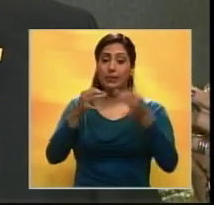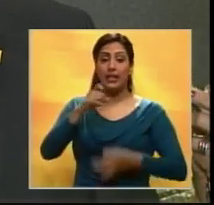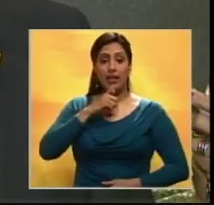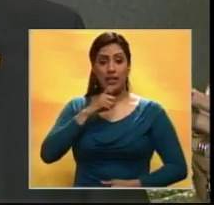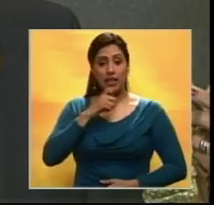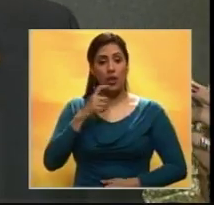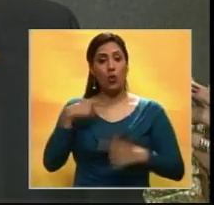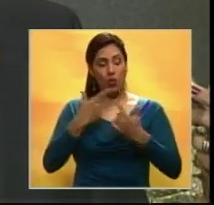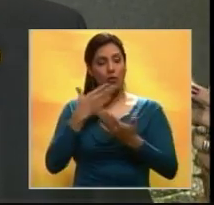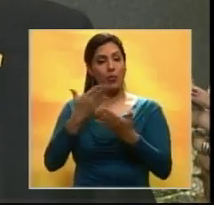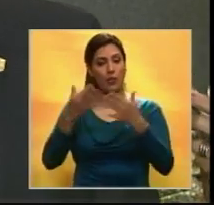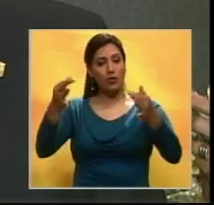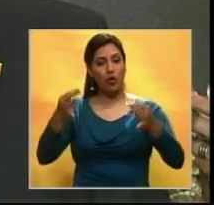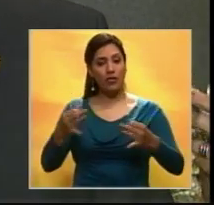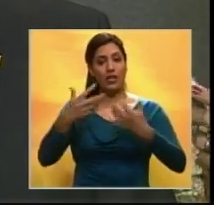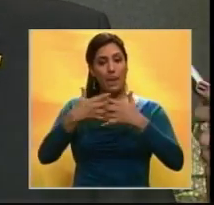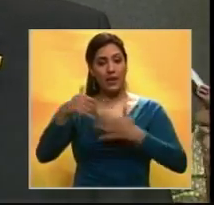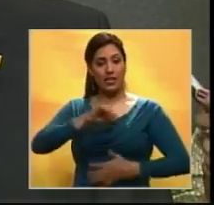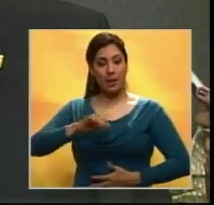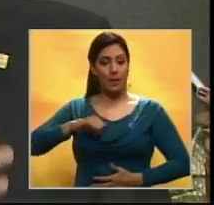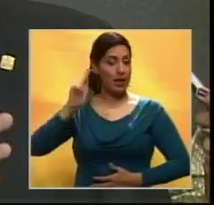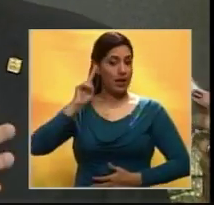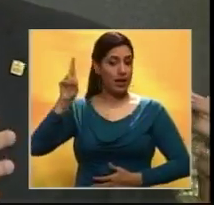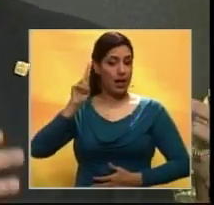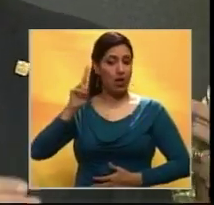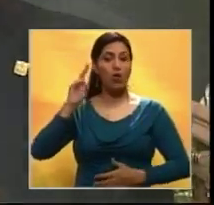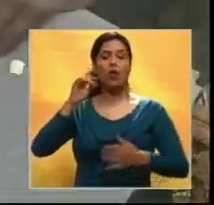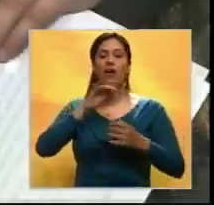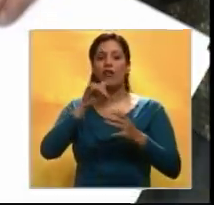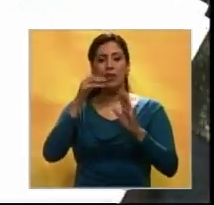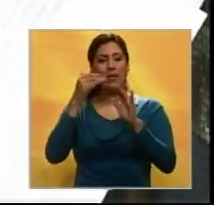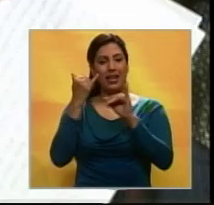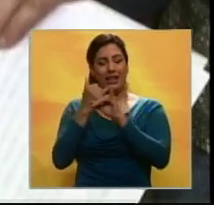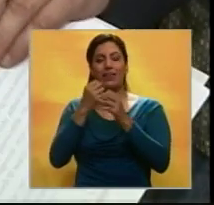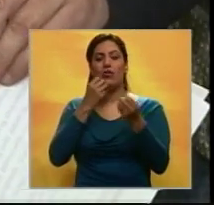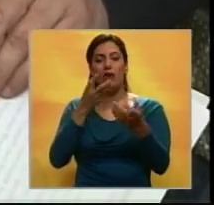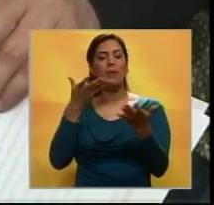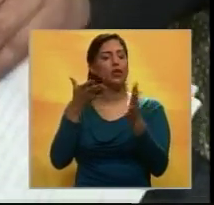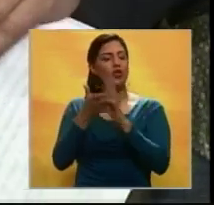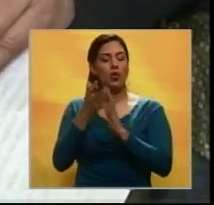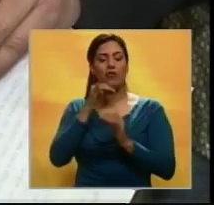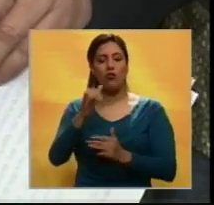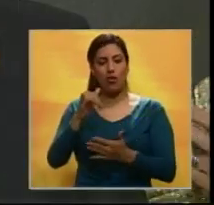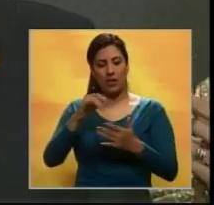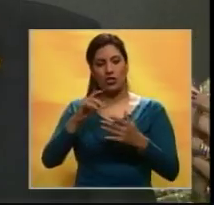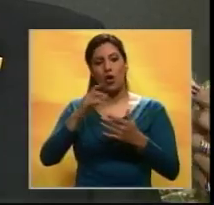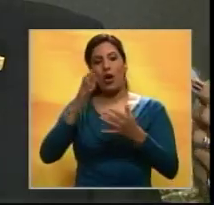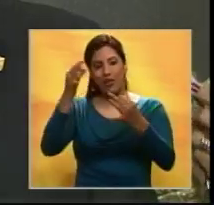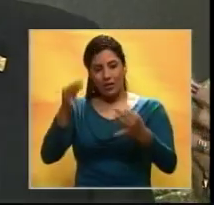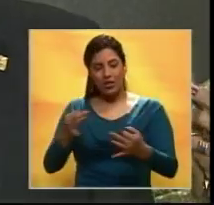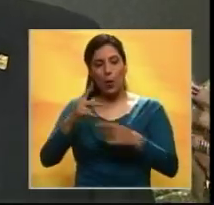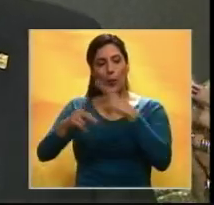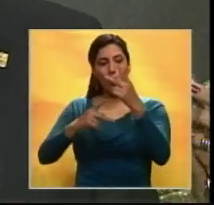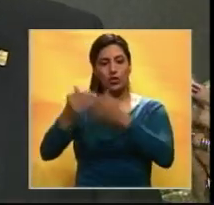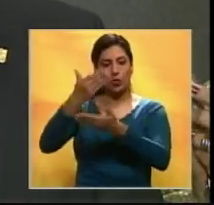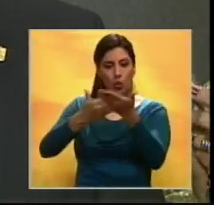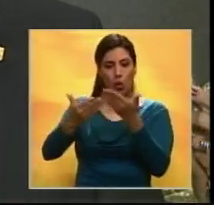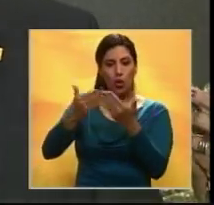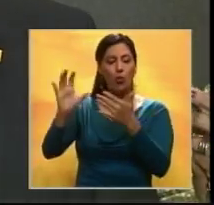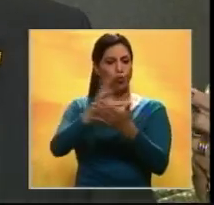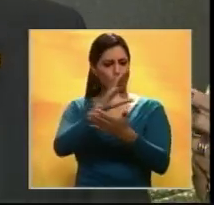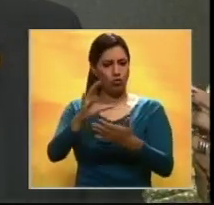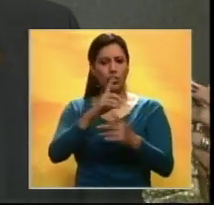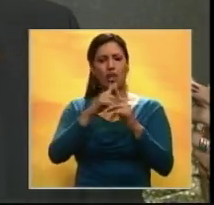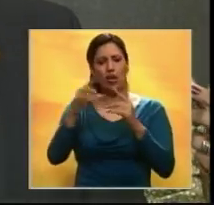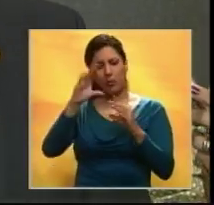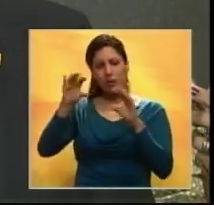ofreció durante la presentación oficial de Fedecámaras en Radio, una emisora digital que abordará temas como información bursátil, procesos económicos, música